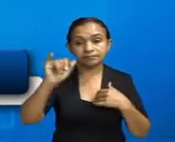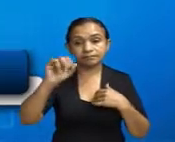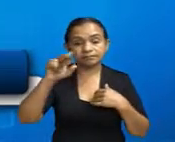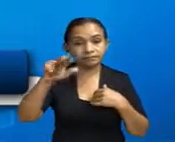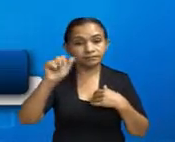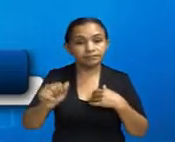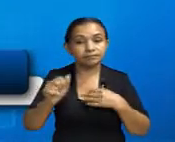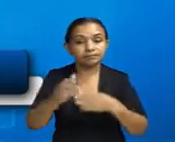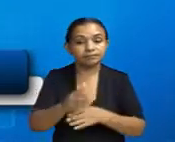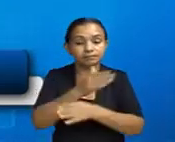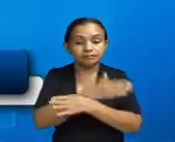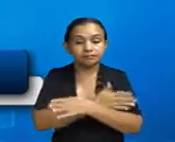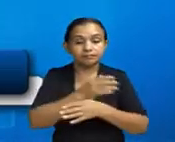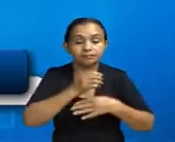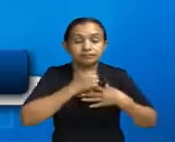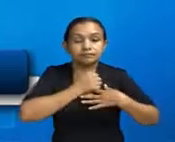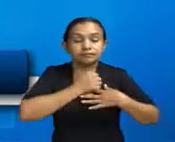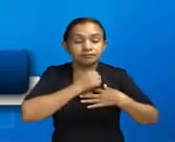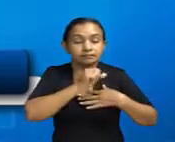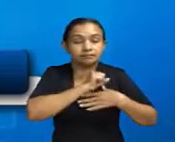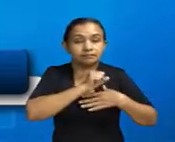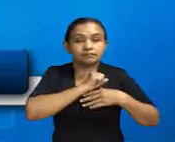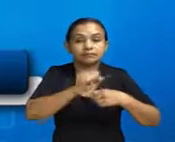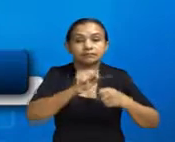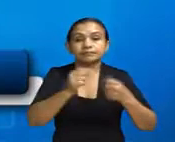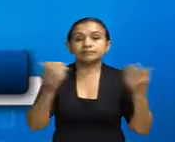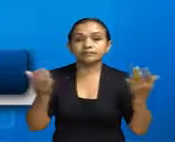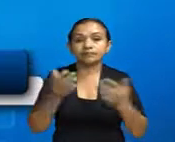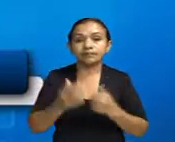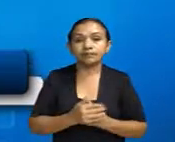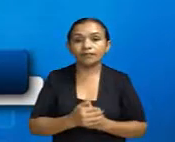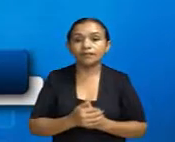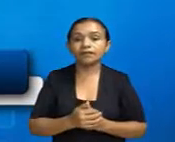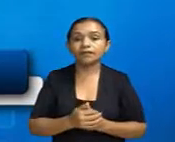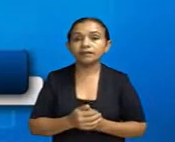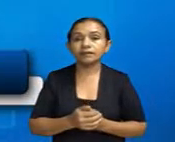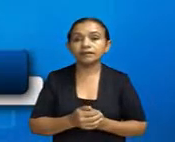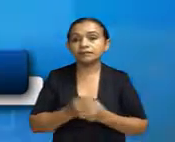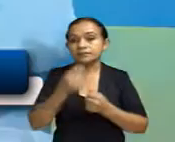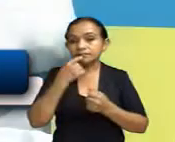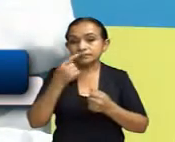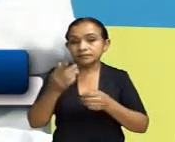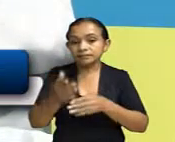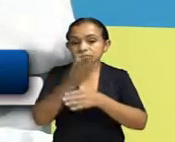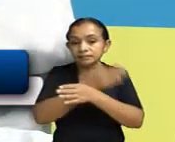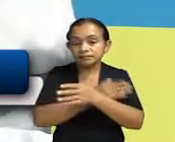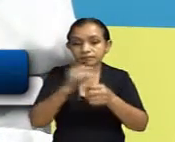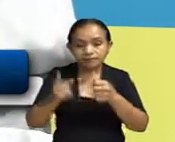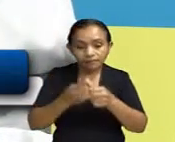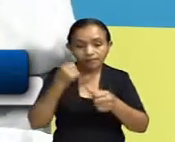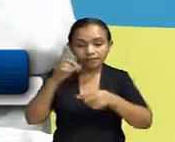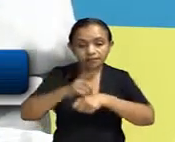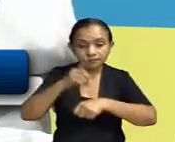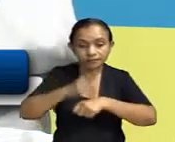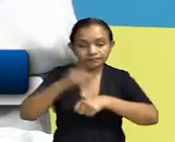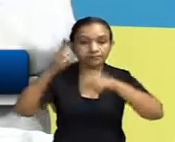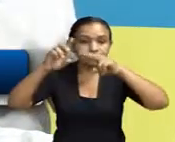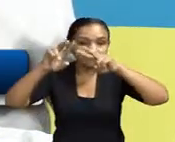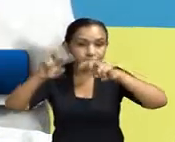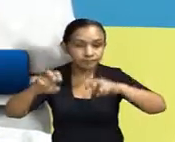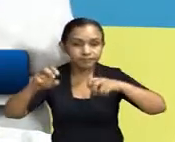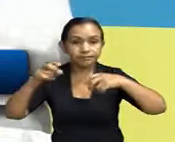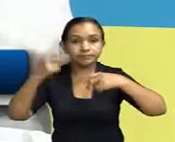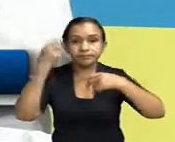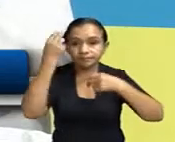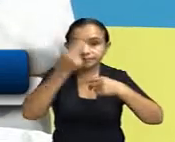una antesala de un posible ataque cardíaco? Entonces, como tú lo mencionas, pues lo primero la entrevista médica, la historia clínica, los factores. Y